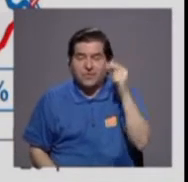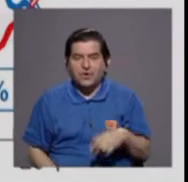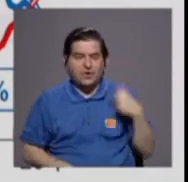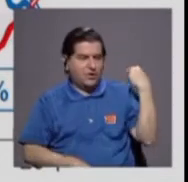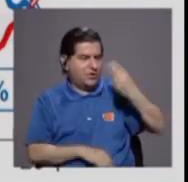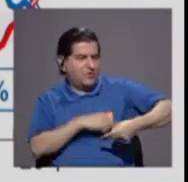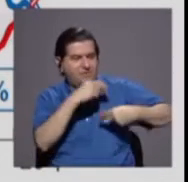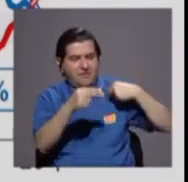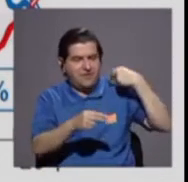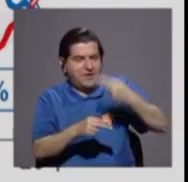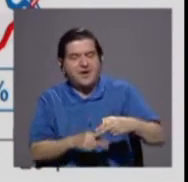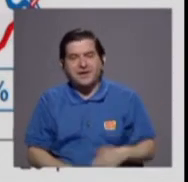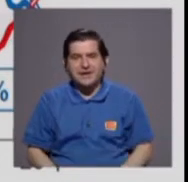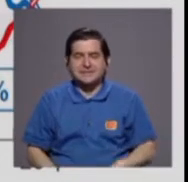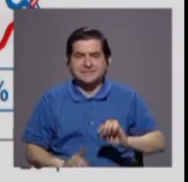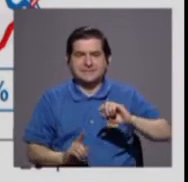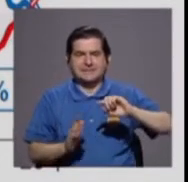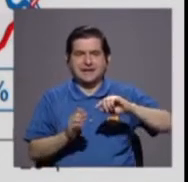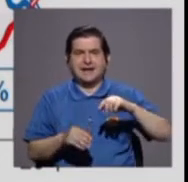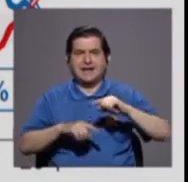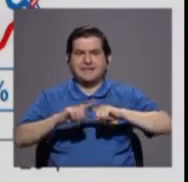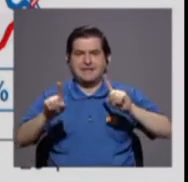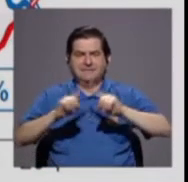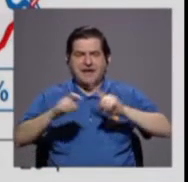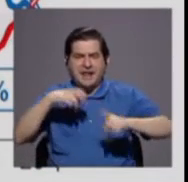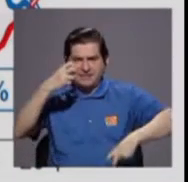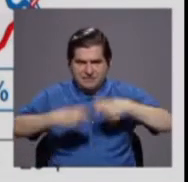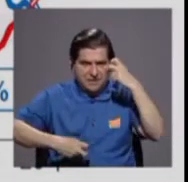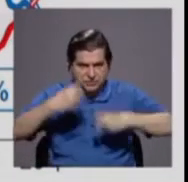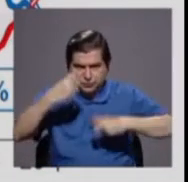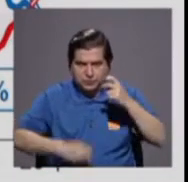hereda una serie de muy serios problemas a su